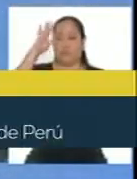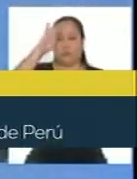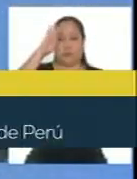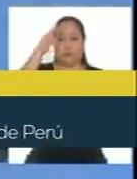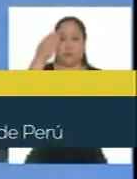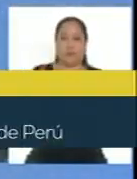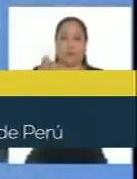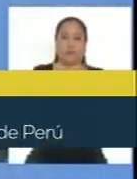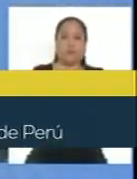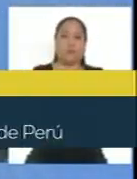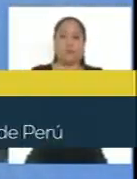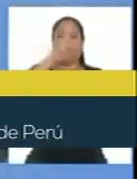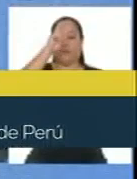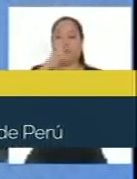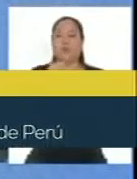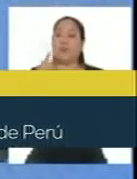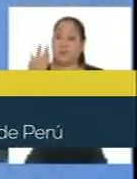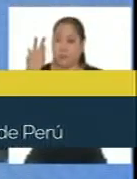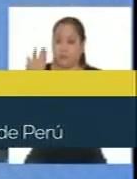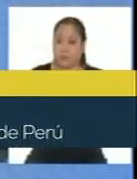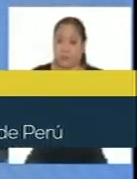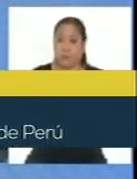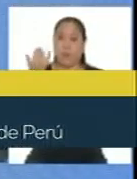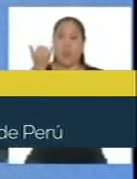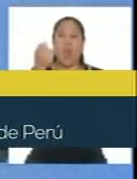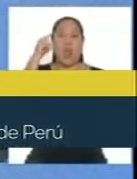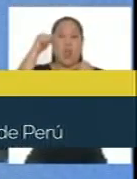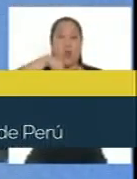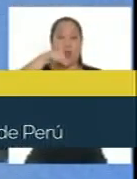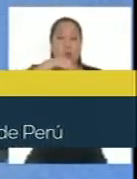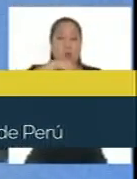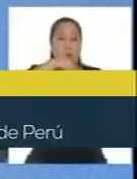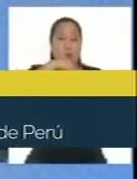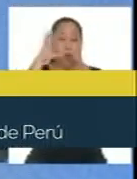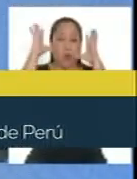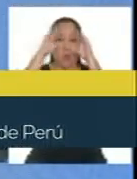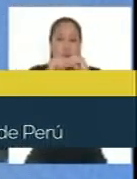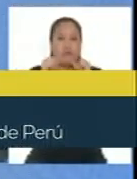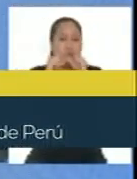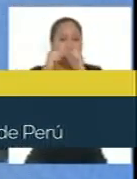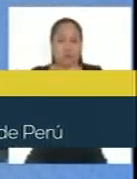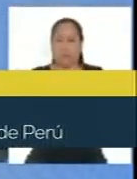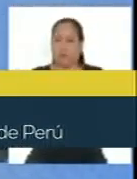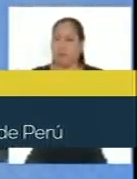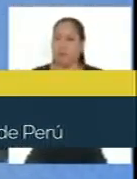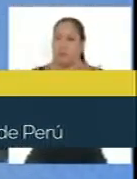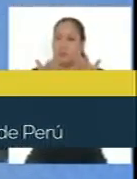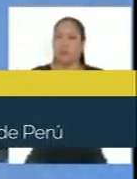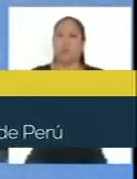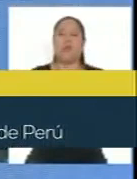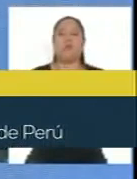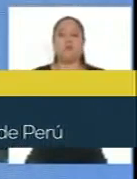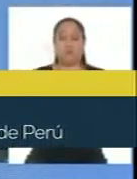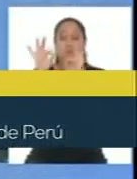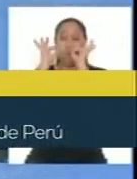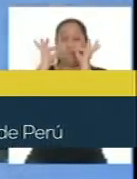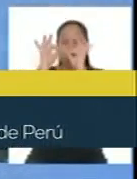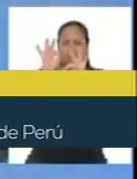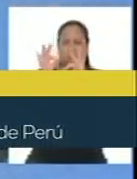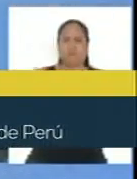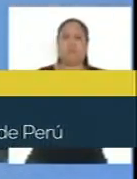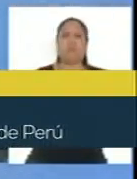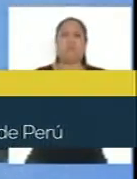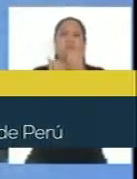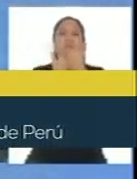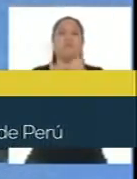Perú, quienes a esta hora de la noche siguen brindando su destacadísimo